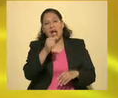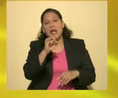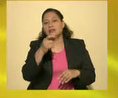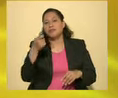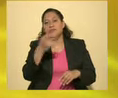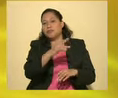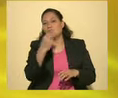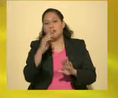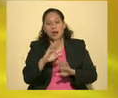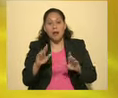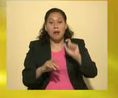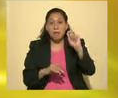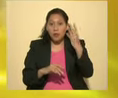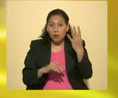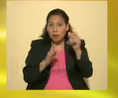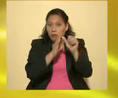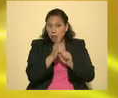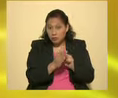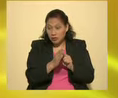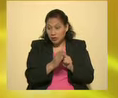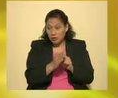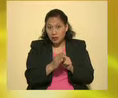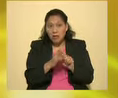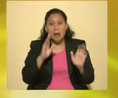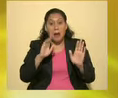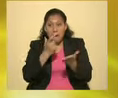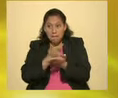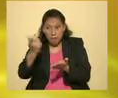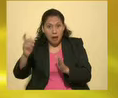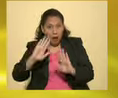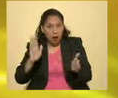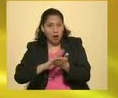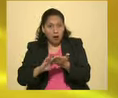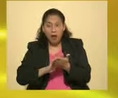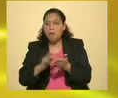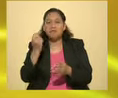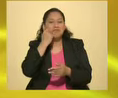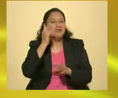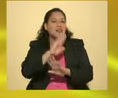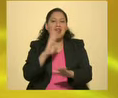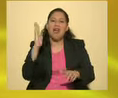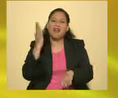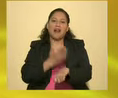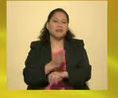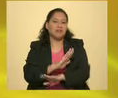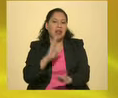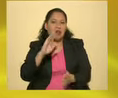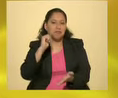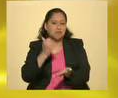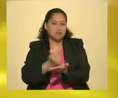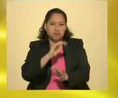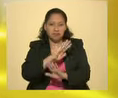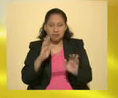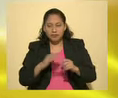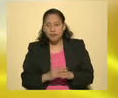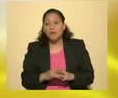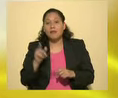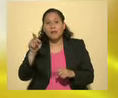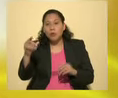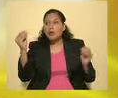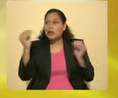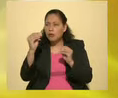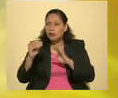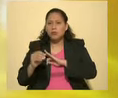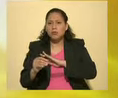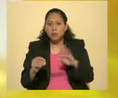Independientemente de que ya hayan pasado los 24 meses y ya hayas pagado con este nuevo plan. Sí, o sea, hay que negociar y puedes verificar realmente que a